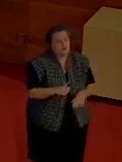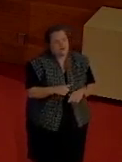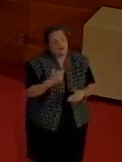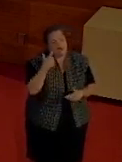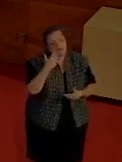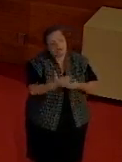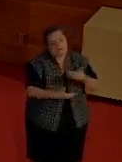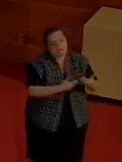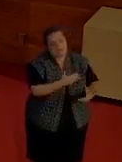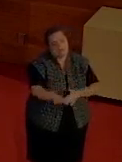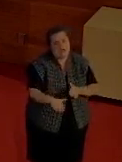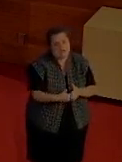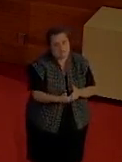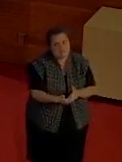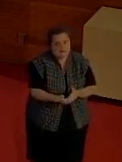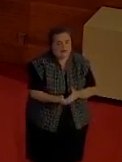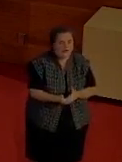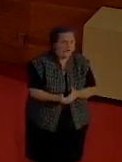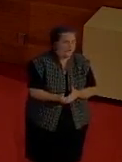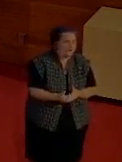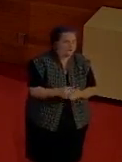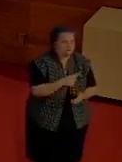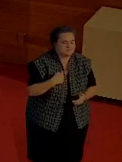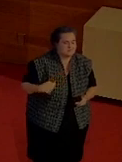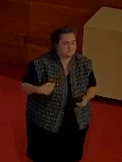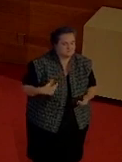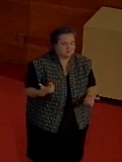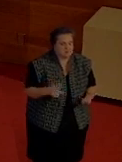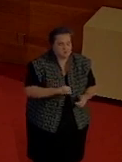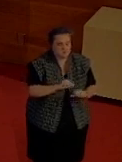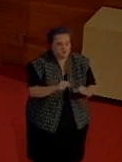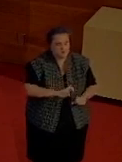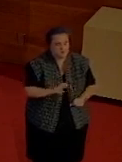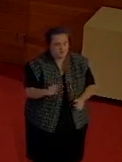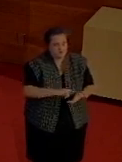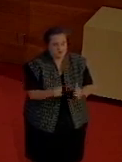llega eso o si ahora lo revitaliza china por alguna otra